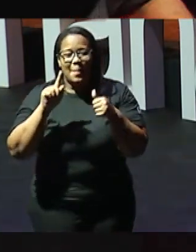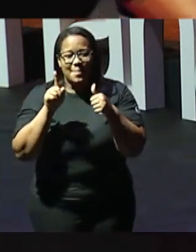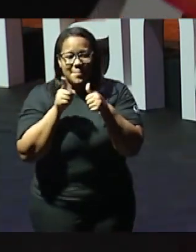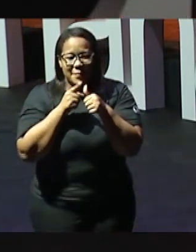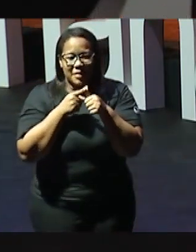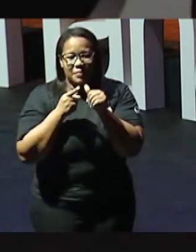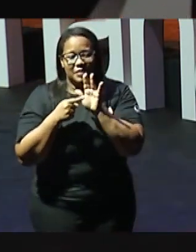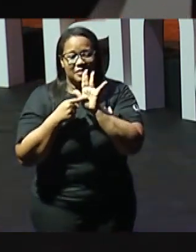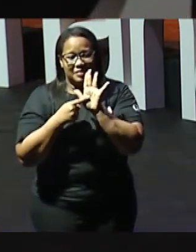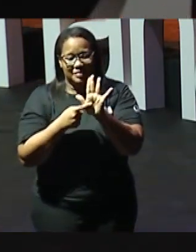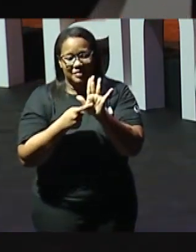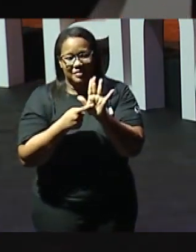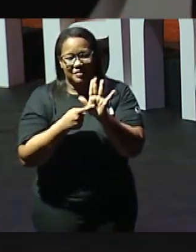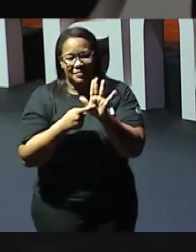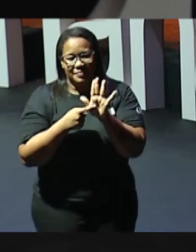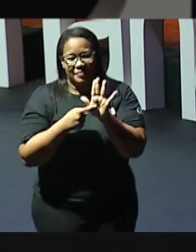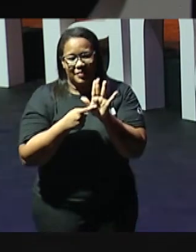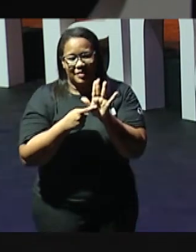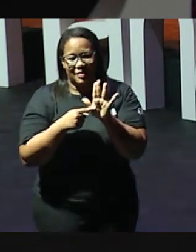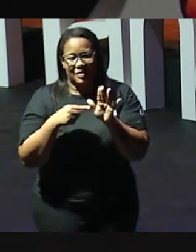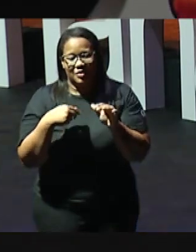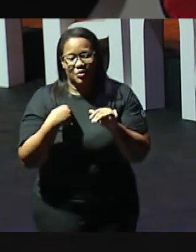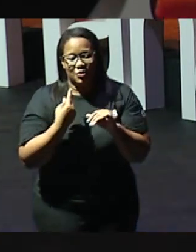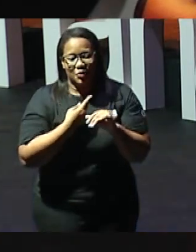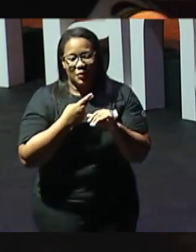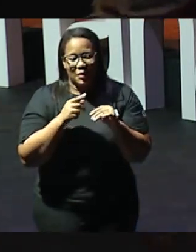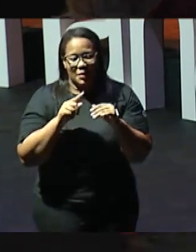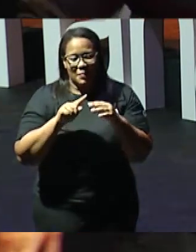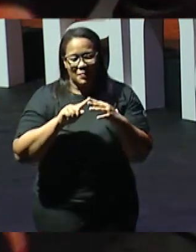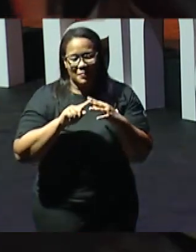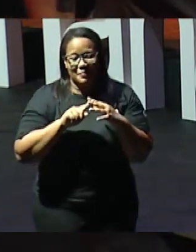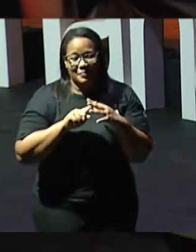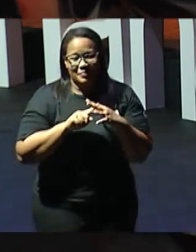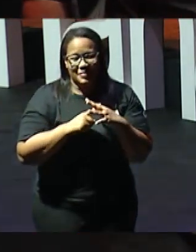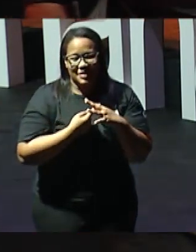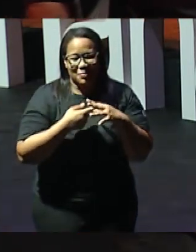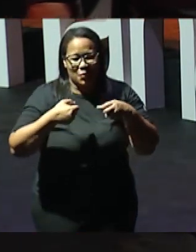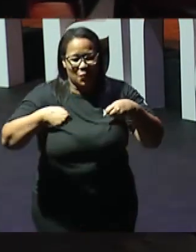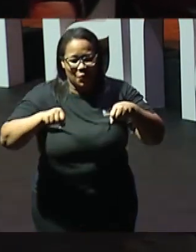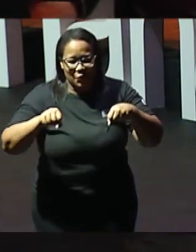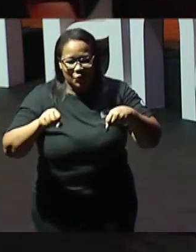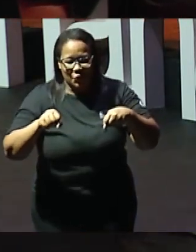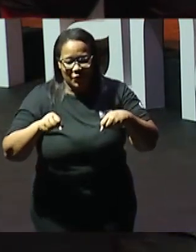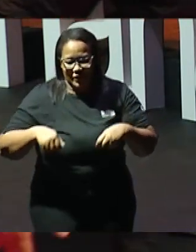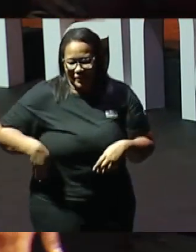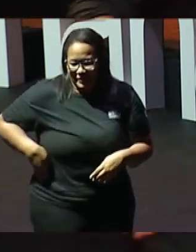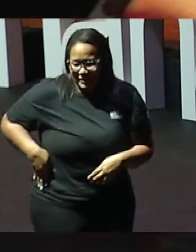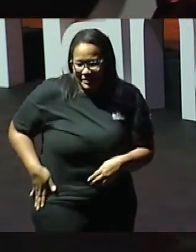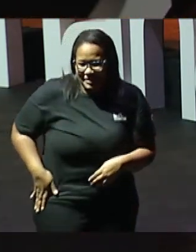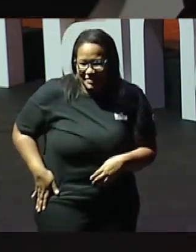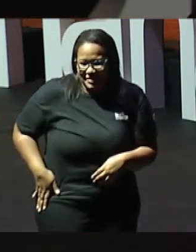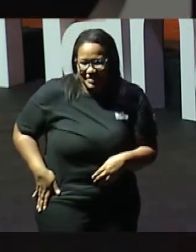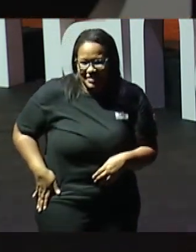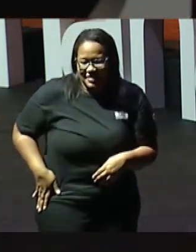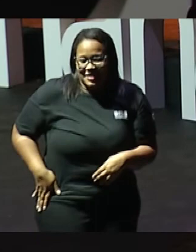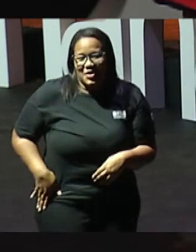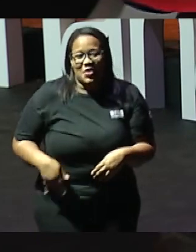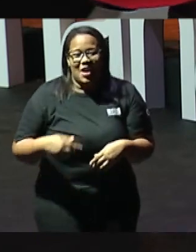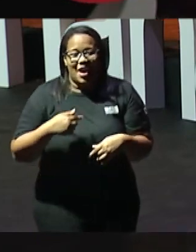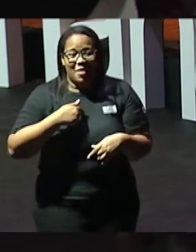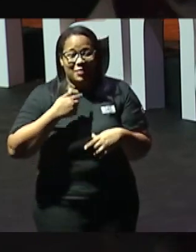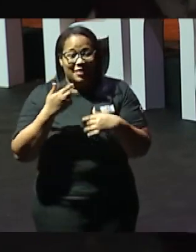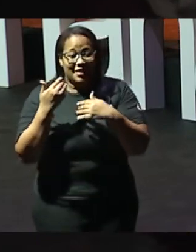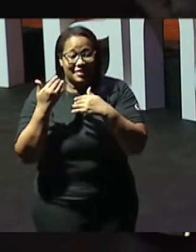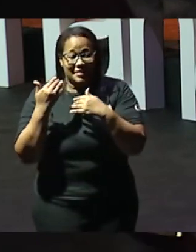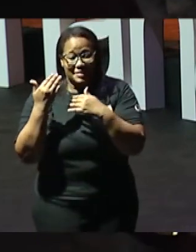a las 758 me monté en un motor con un disco duro en el bolsillo me estaban esperando en color